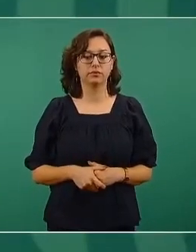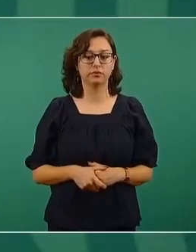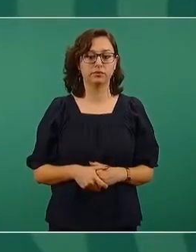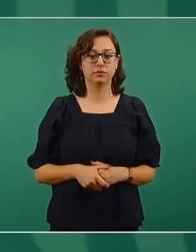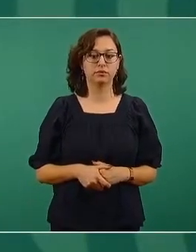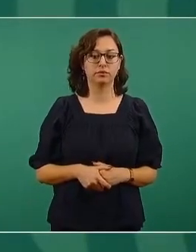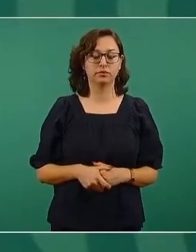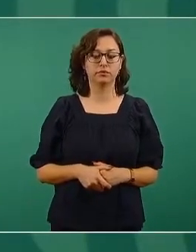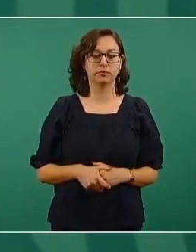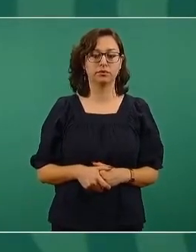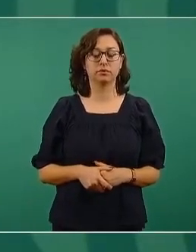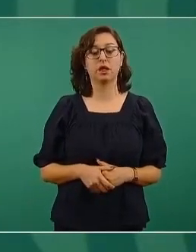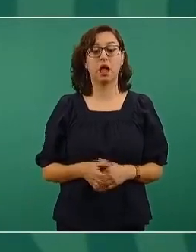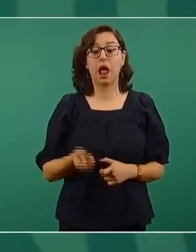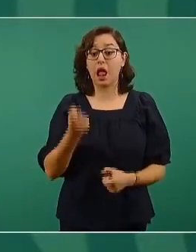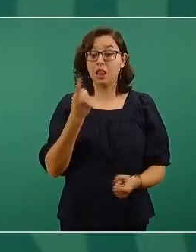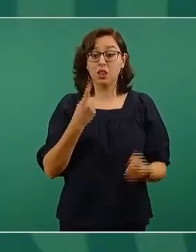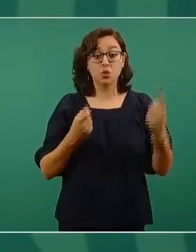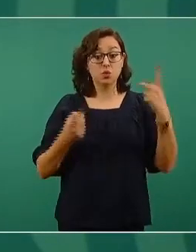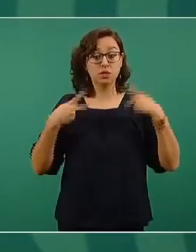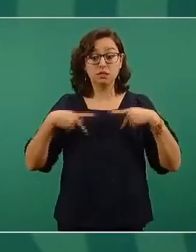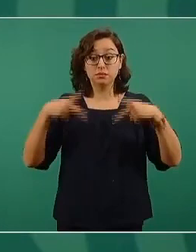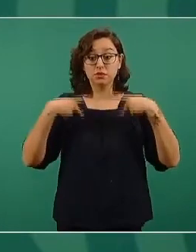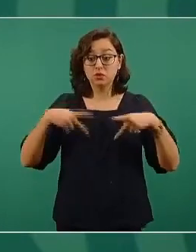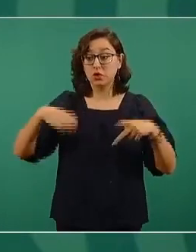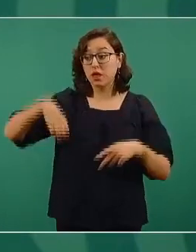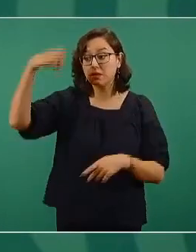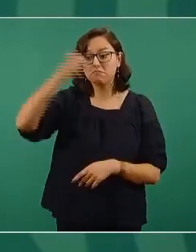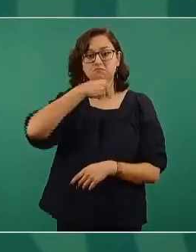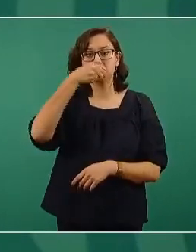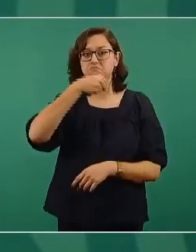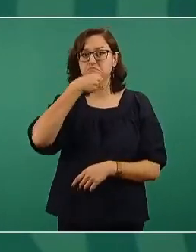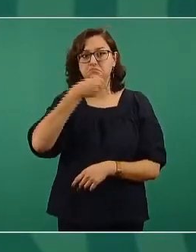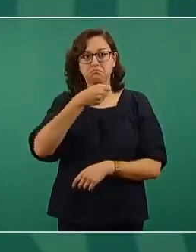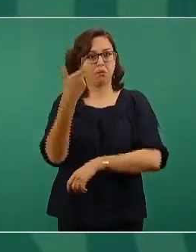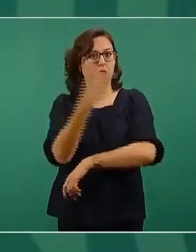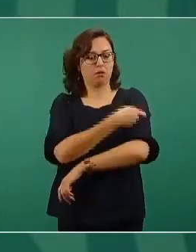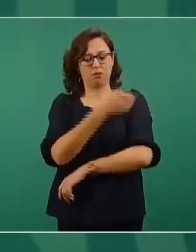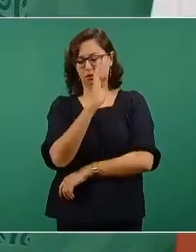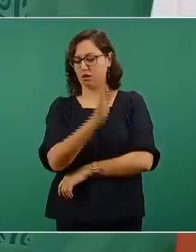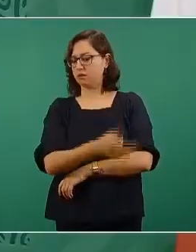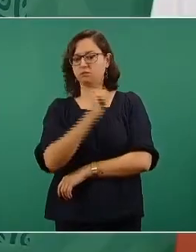que no quiso vacunarse, también lo vamos a informar.